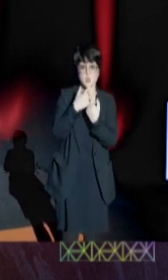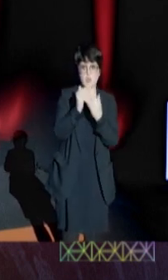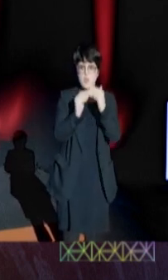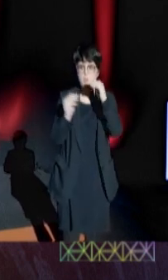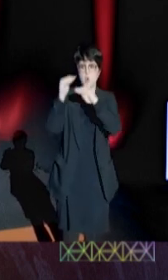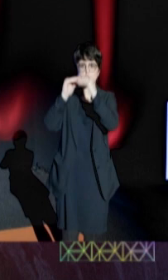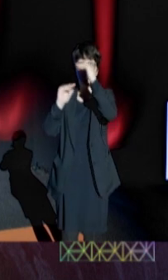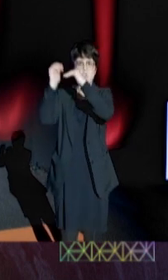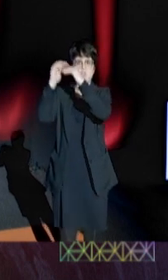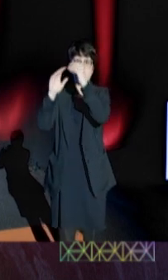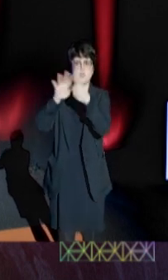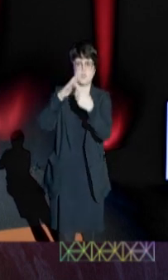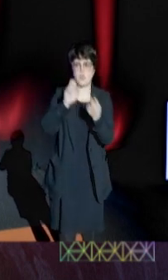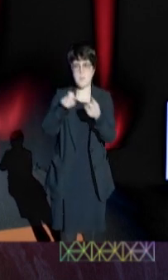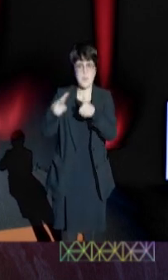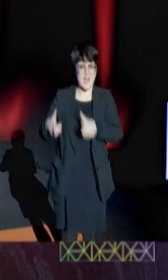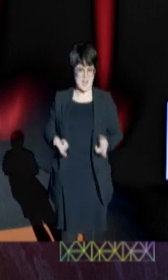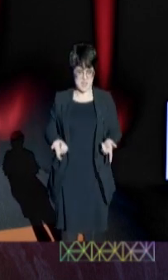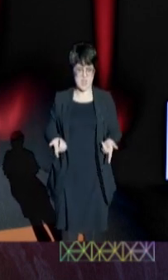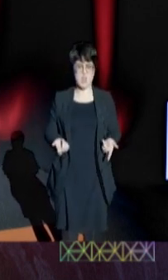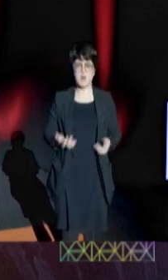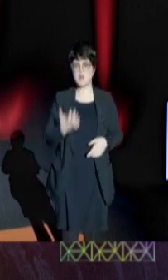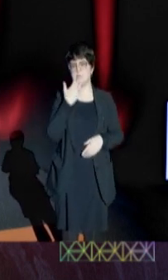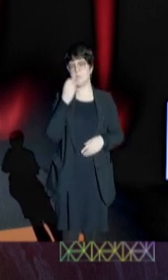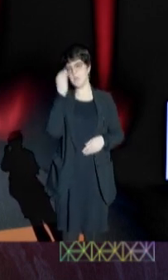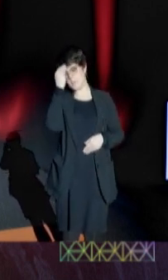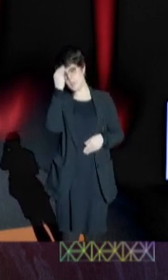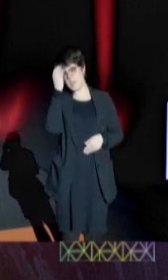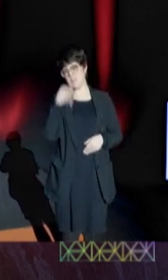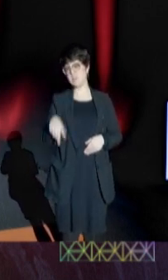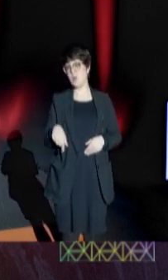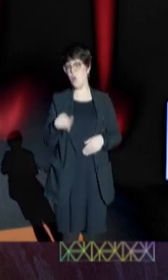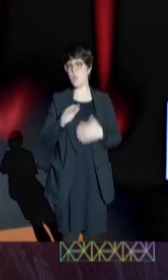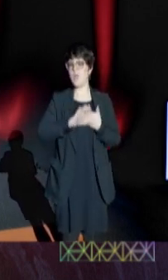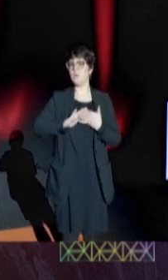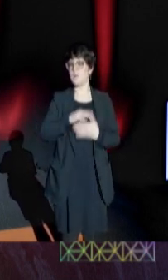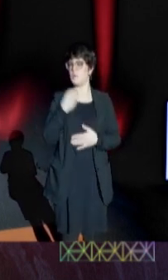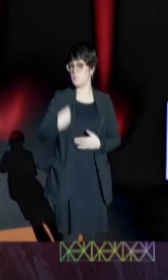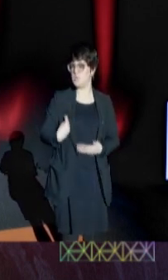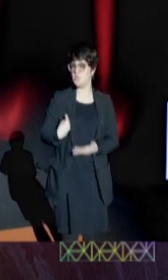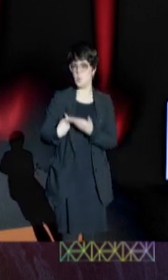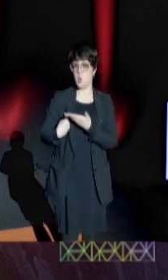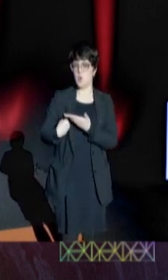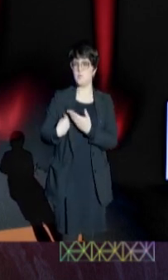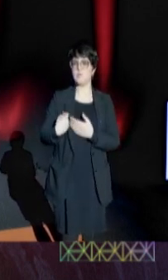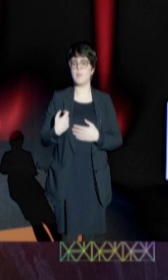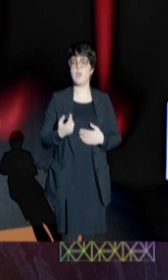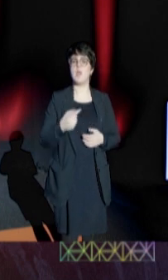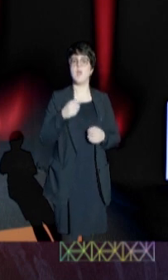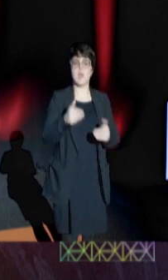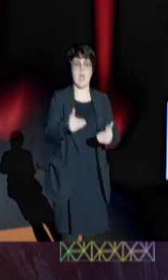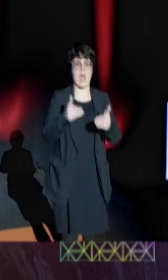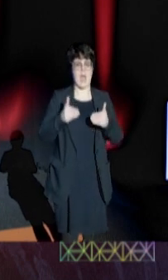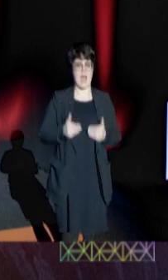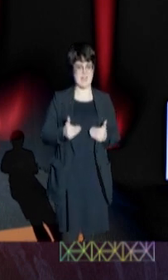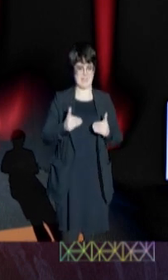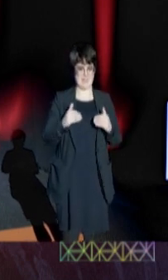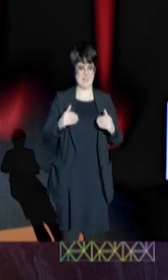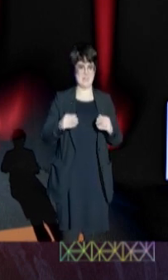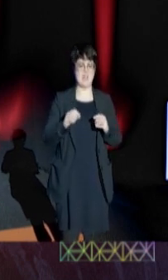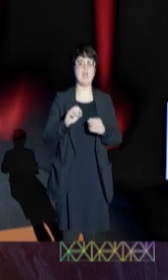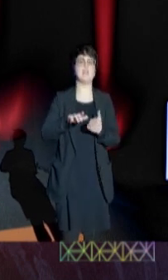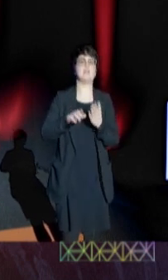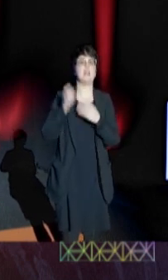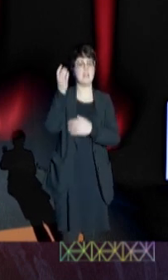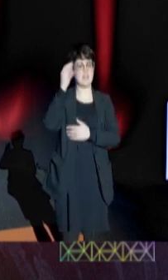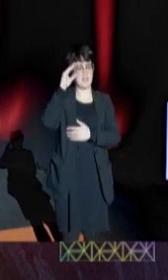superposición de parecidos No si lo pensáis lamos toda la mañana hablando de eso básicamente se había anticipado a la Inteligencia artificial